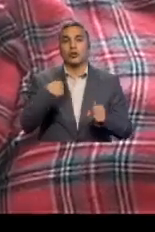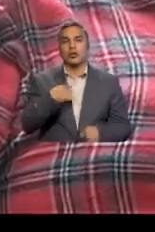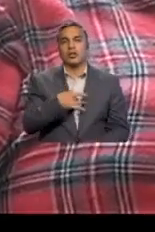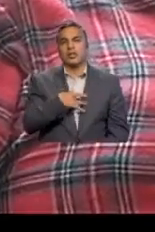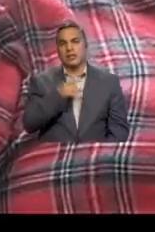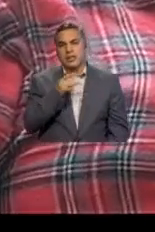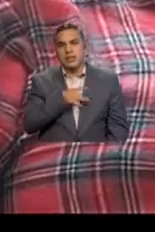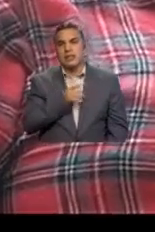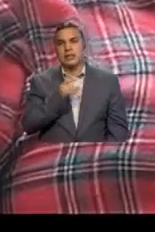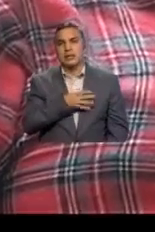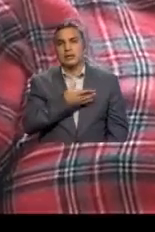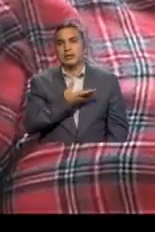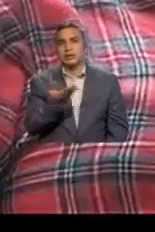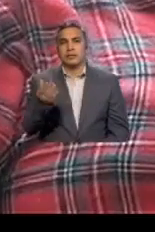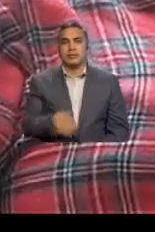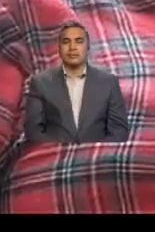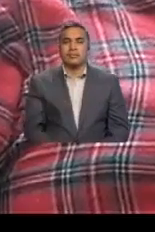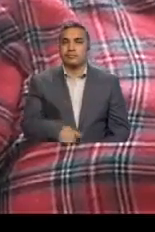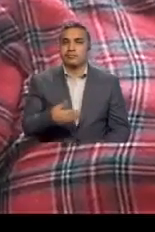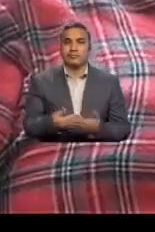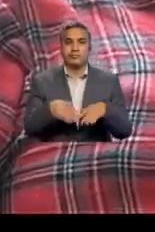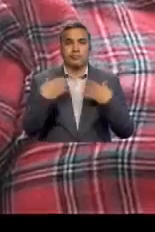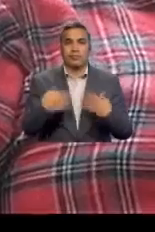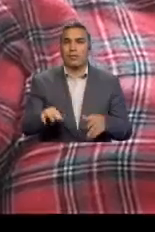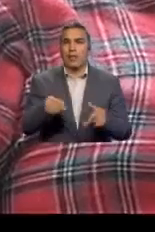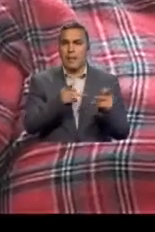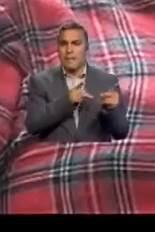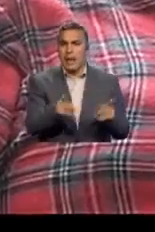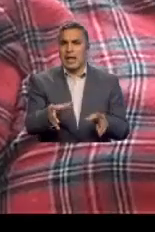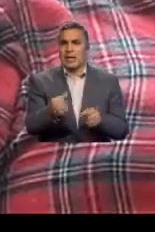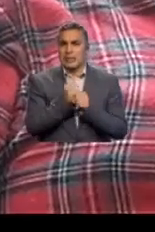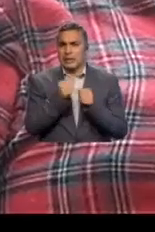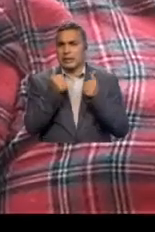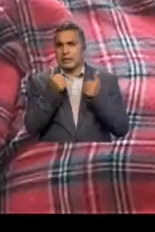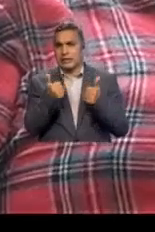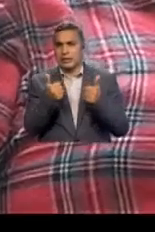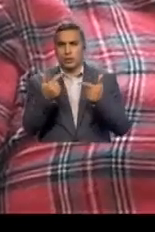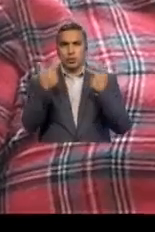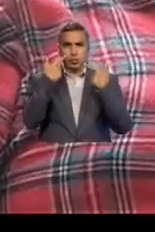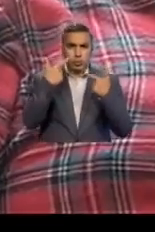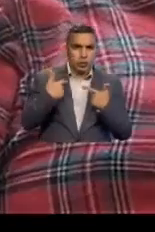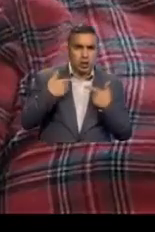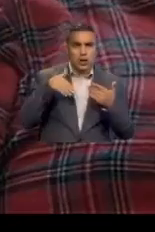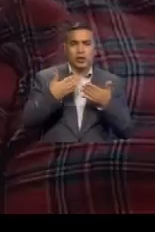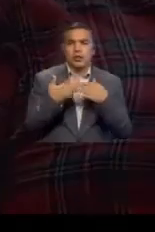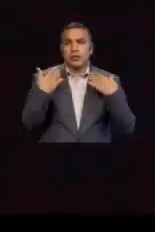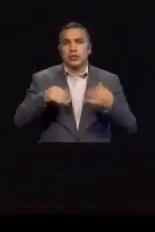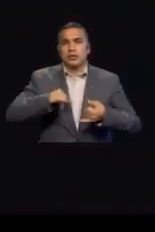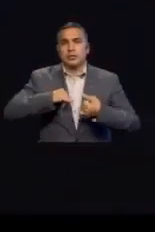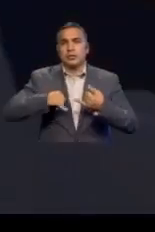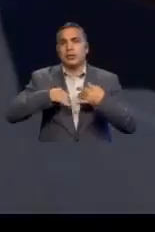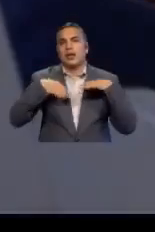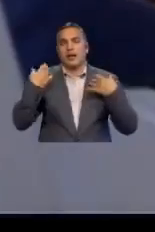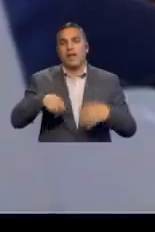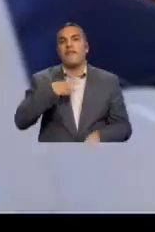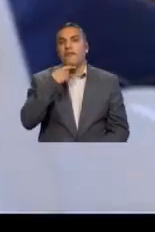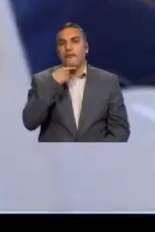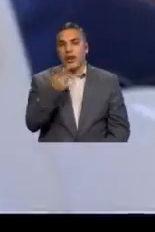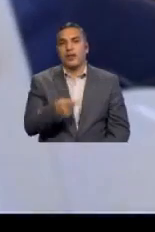profundo, pese a todas las medidas que tomamos de cuidado, este virus es letal.